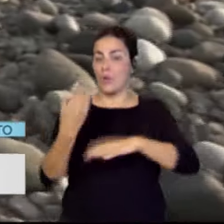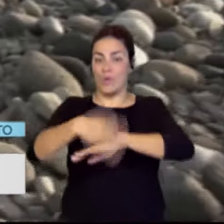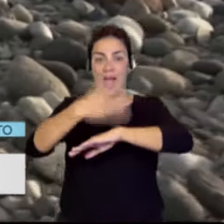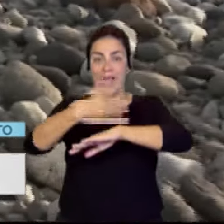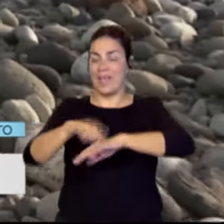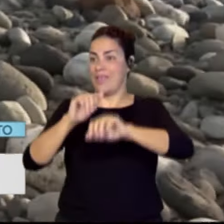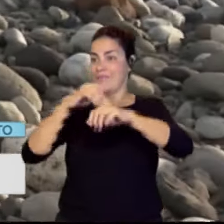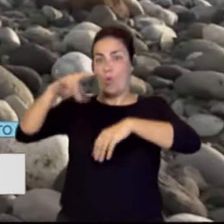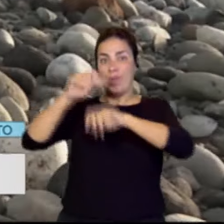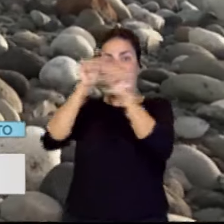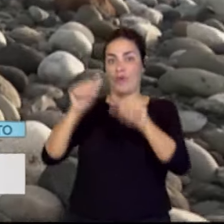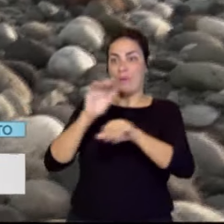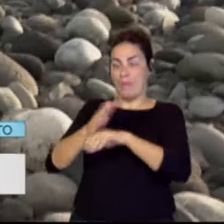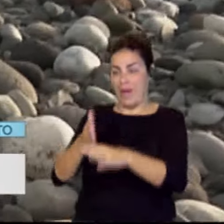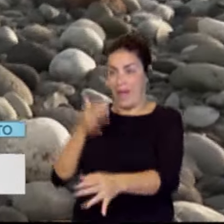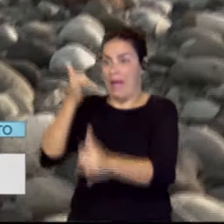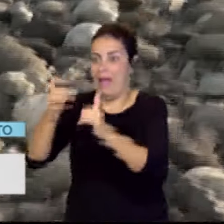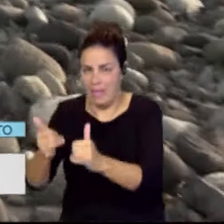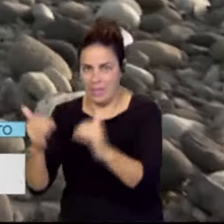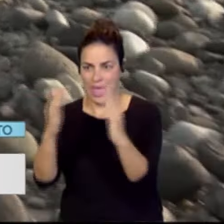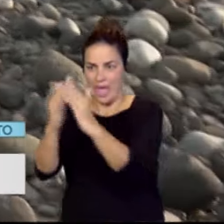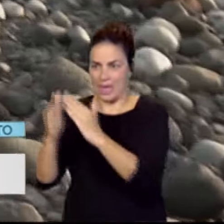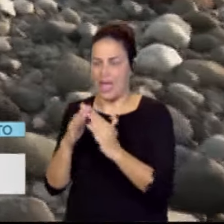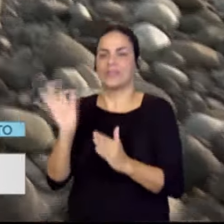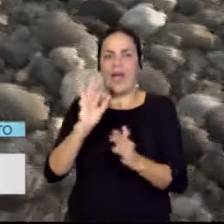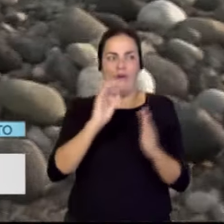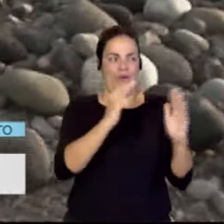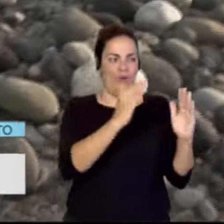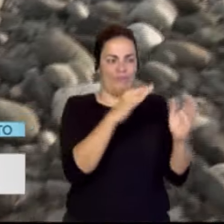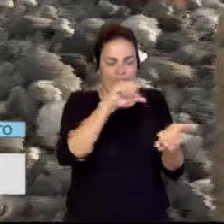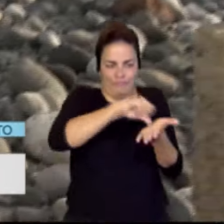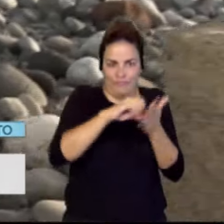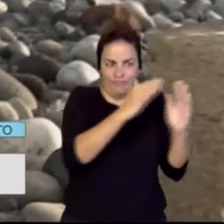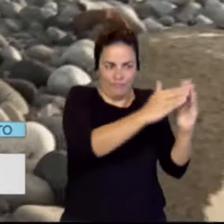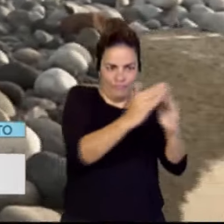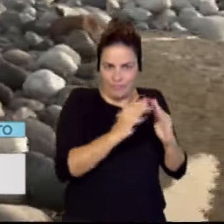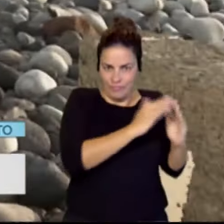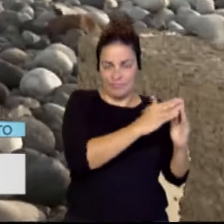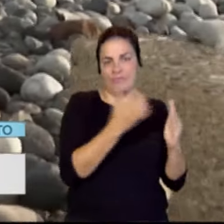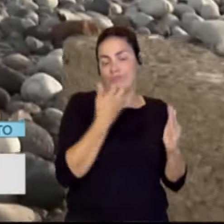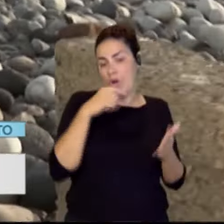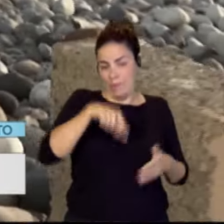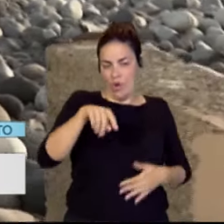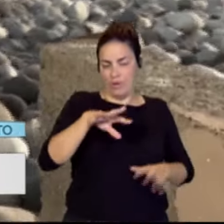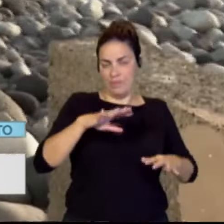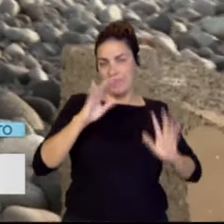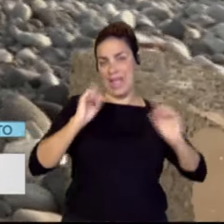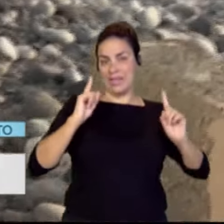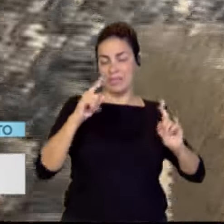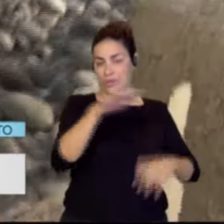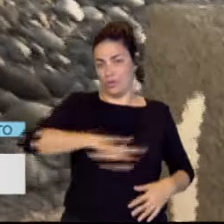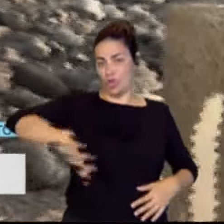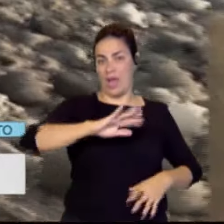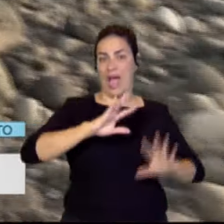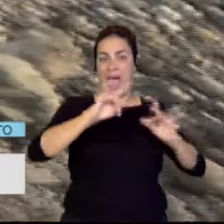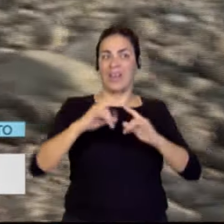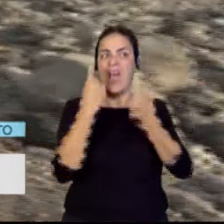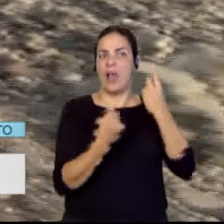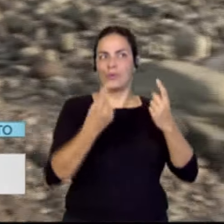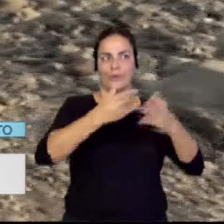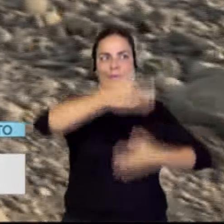vivienda o o al núcleo poblacional en este caso de las Arenas donde incluso ha habido eh desplomes que ahora que hay que